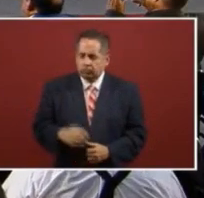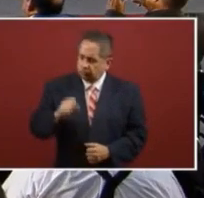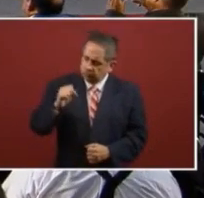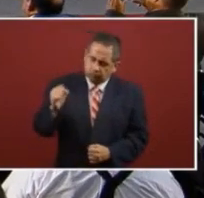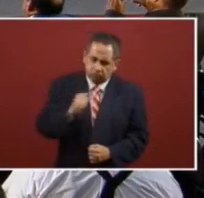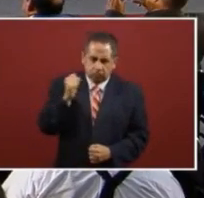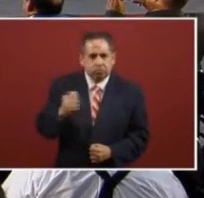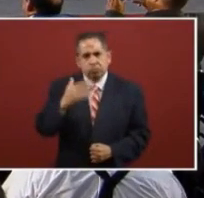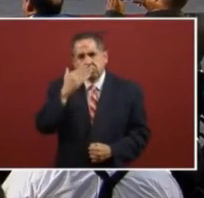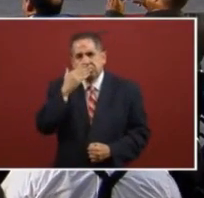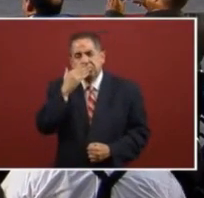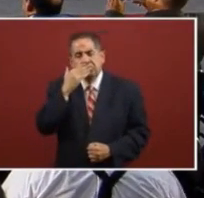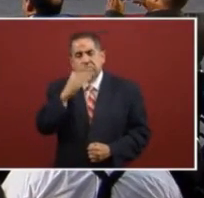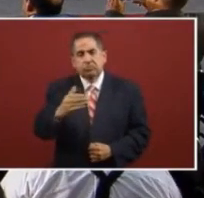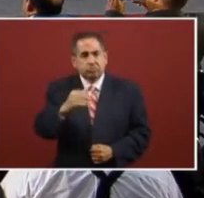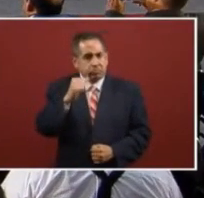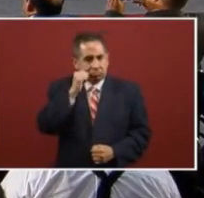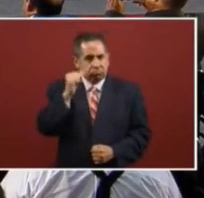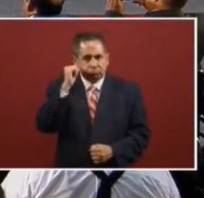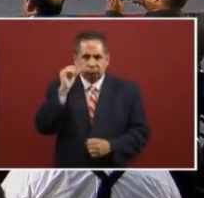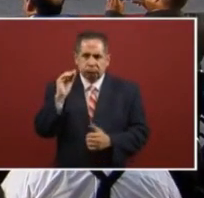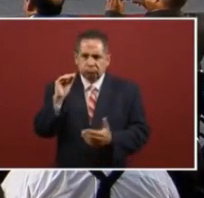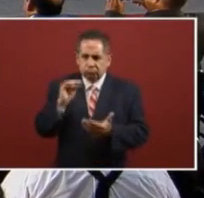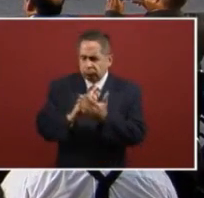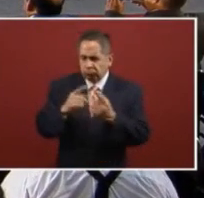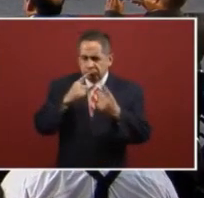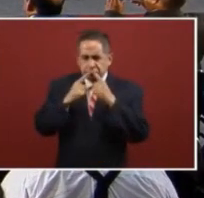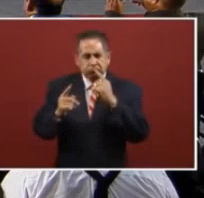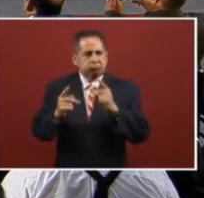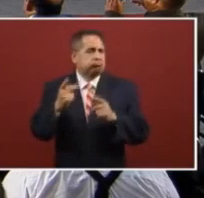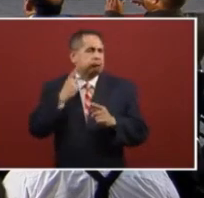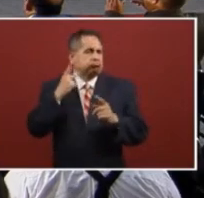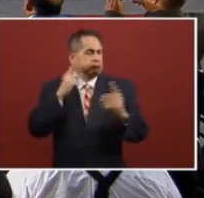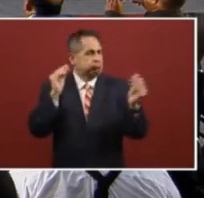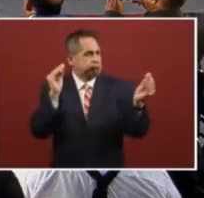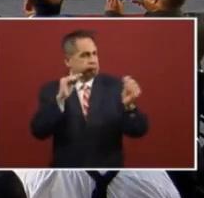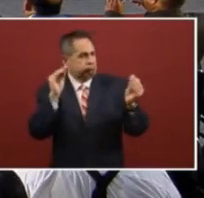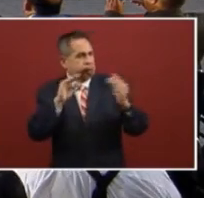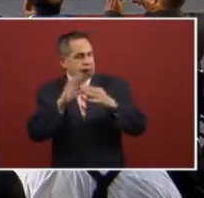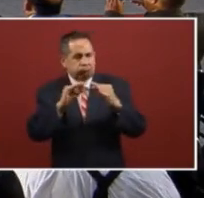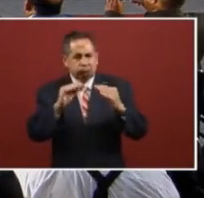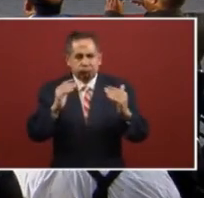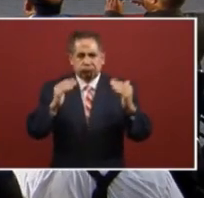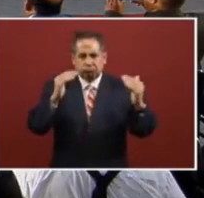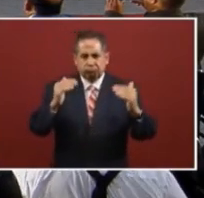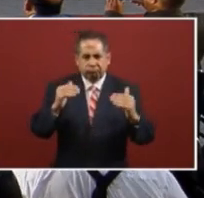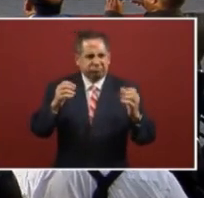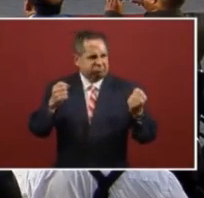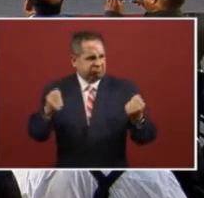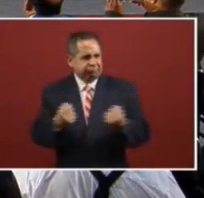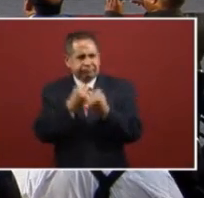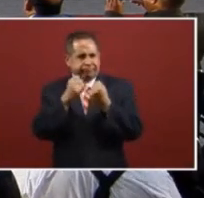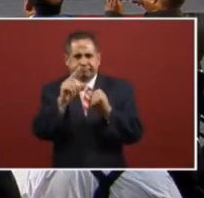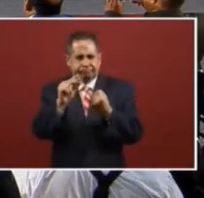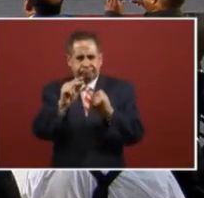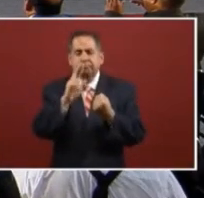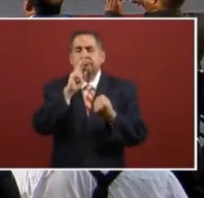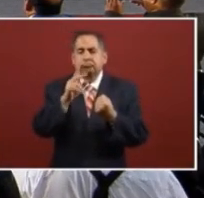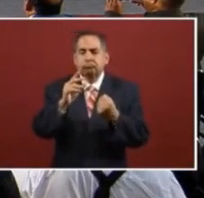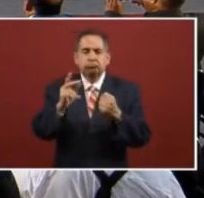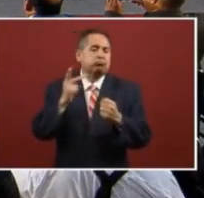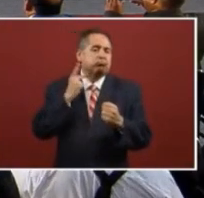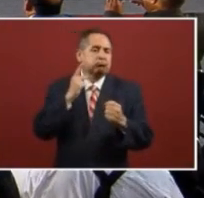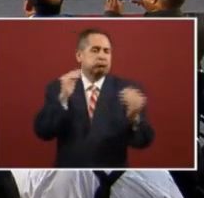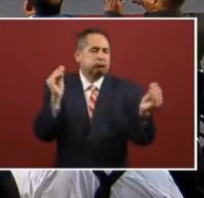Afortunadamente, ayer se impuso la política sobre la confrontación,